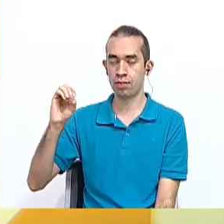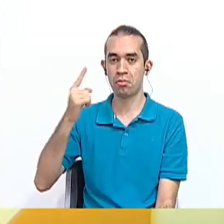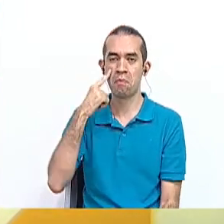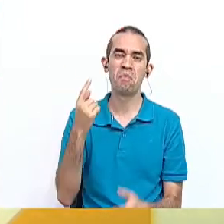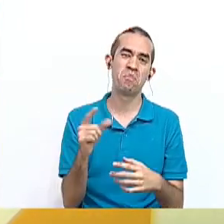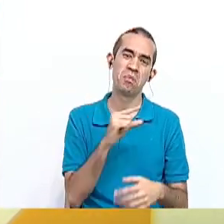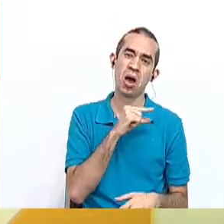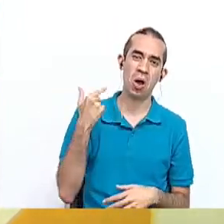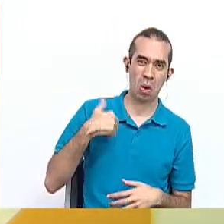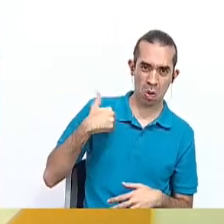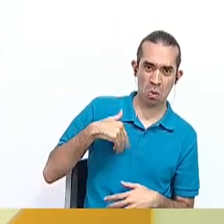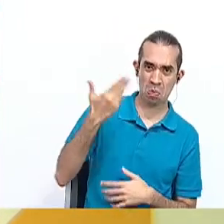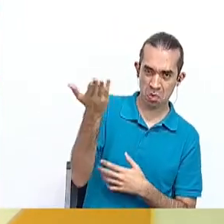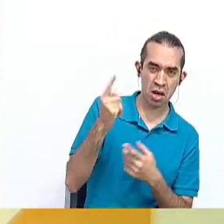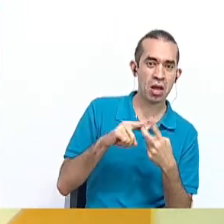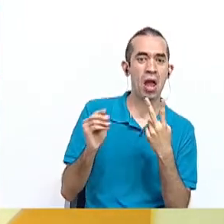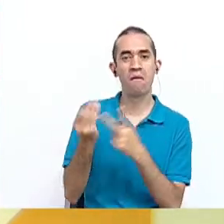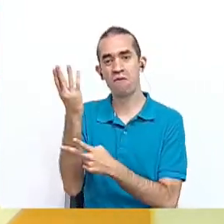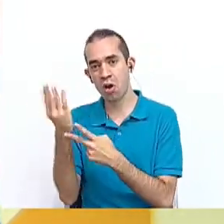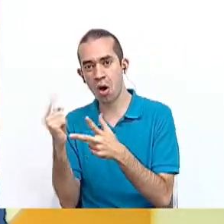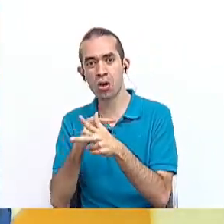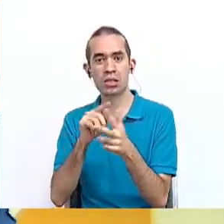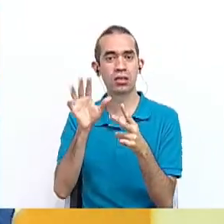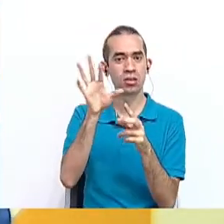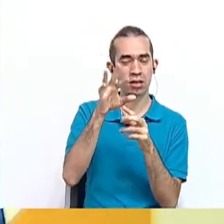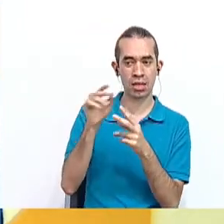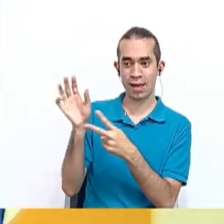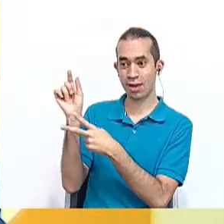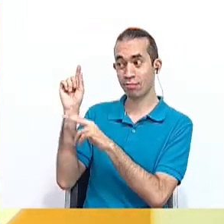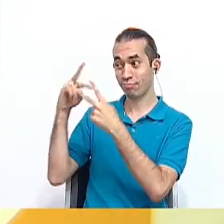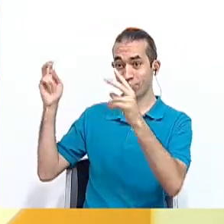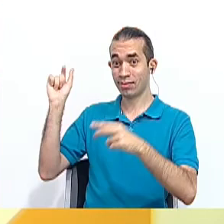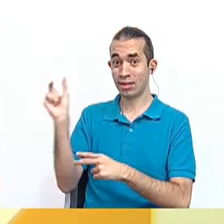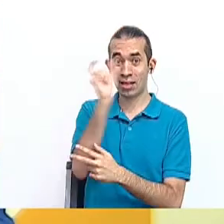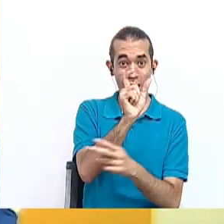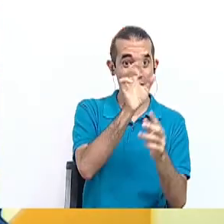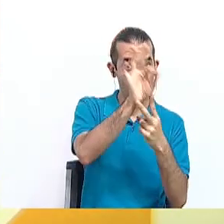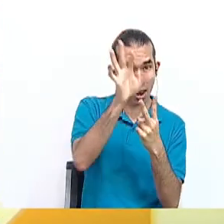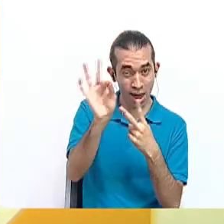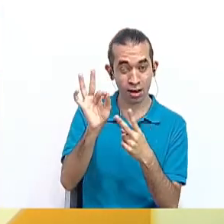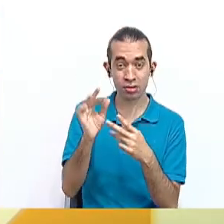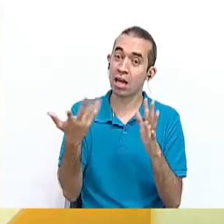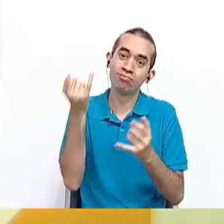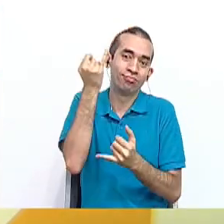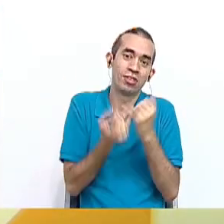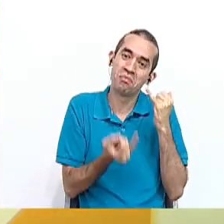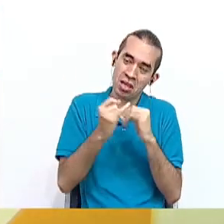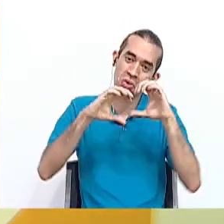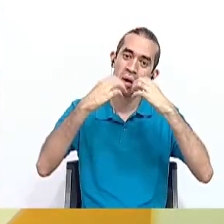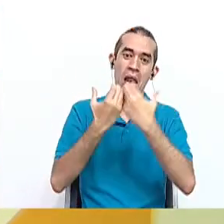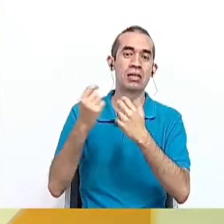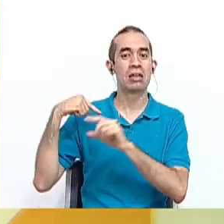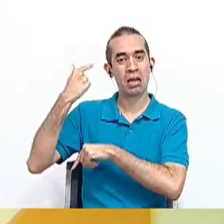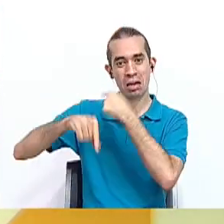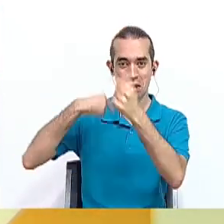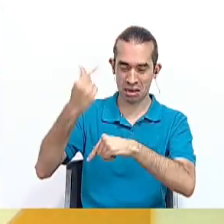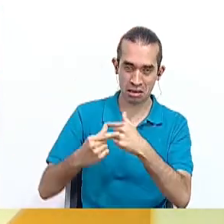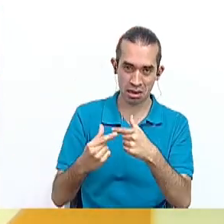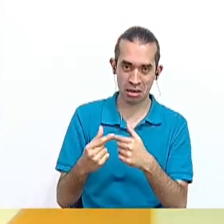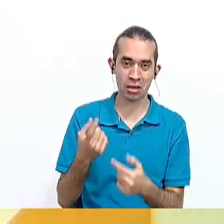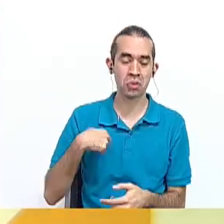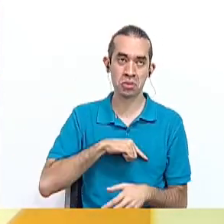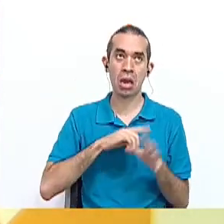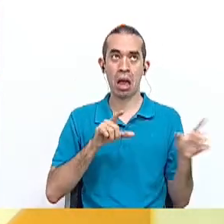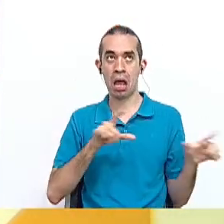Mendel, flores y alelos, nos vamos despidiendo de esta clase de genética y con ella nos preparamos para la